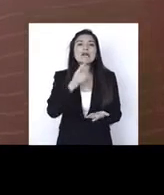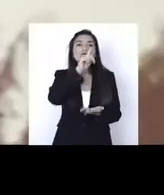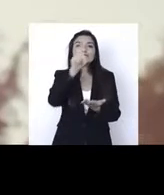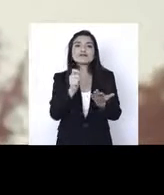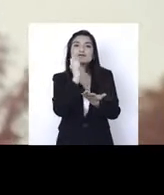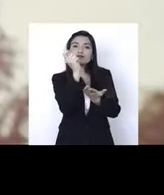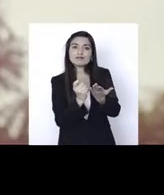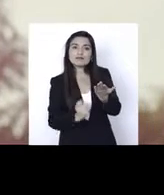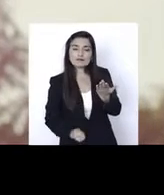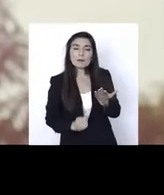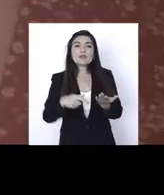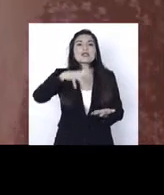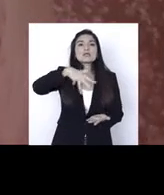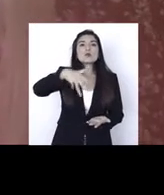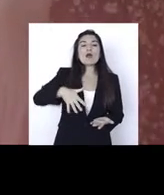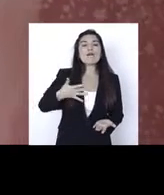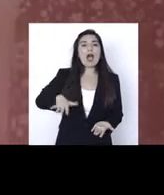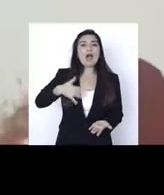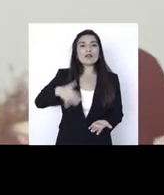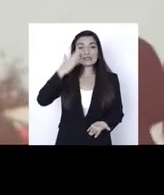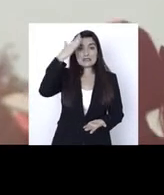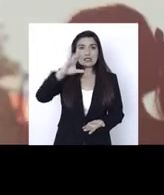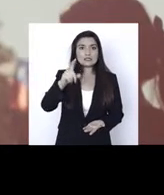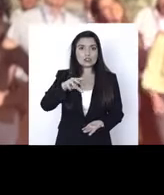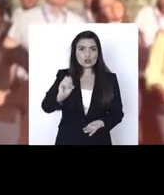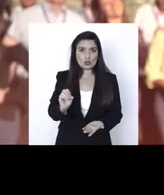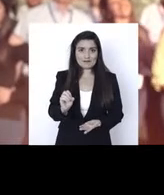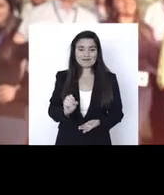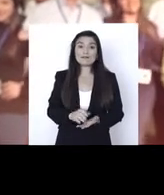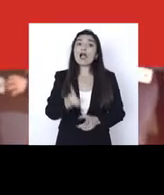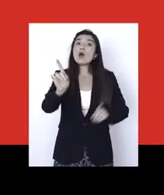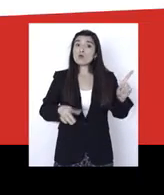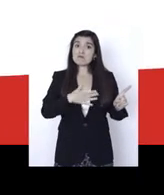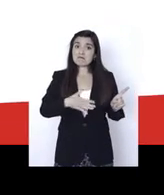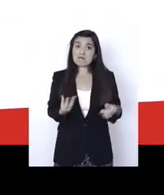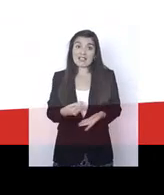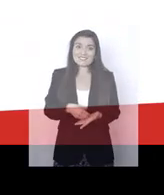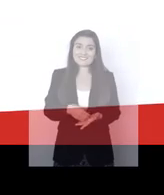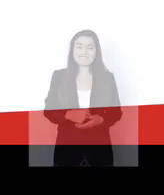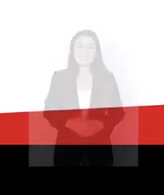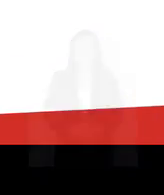ya para ser censista. Este 19 de abril, Día del Censo. ¿Alguien más anima?